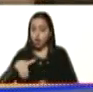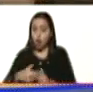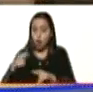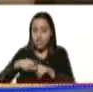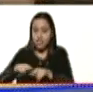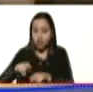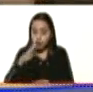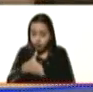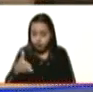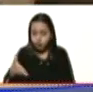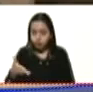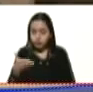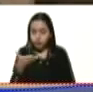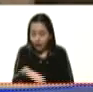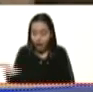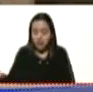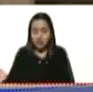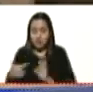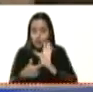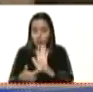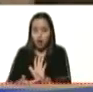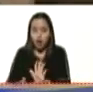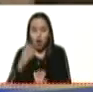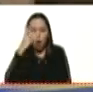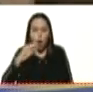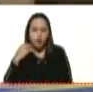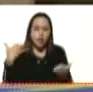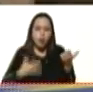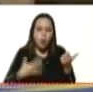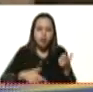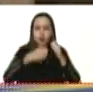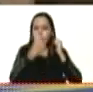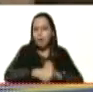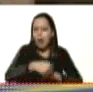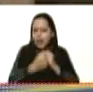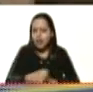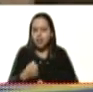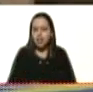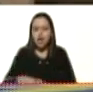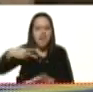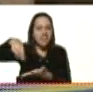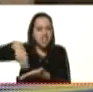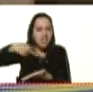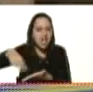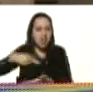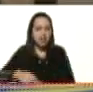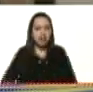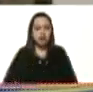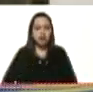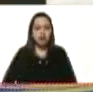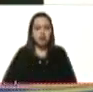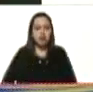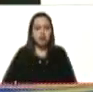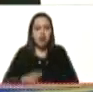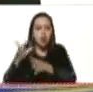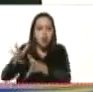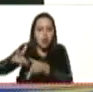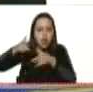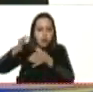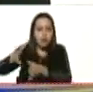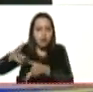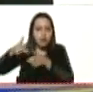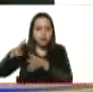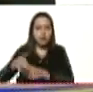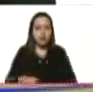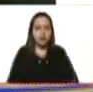bailaron aquí, estos jóvenes que tocan el cuatro, la maraca, estos jóvenes que tocan el arpa,